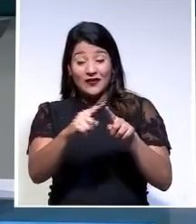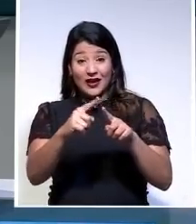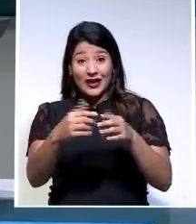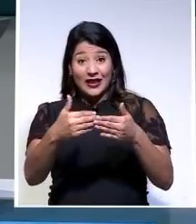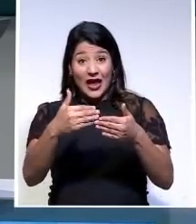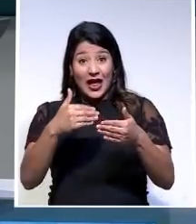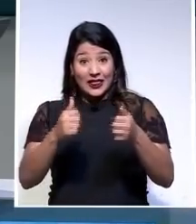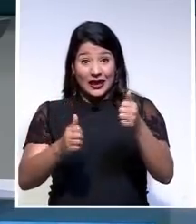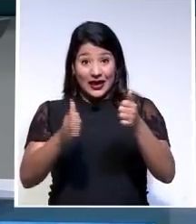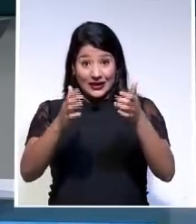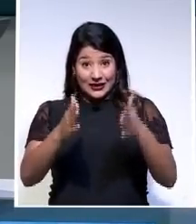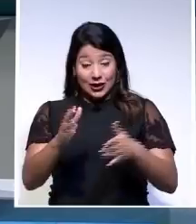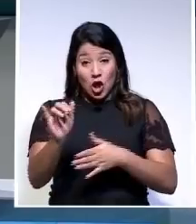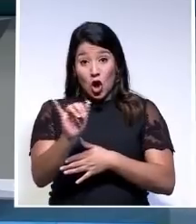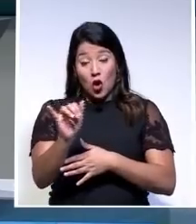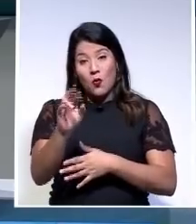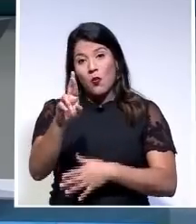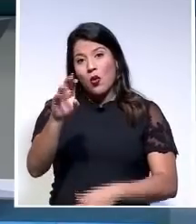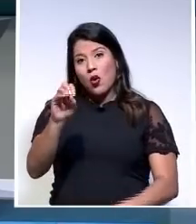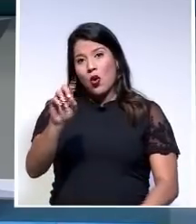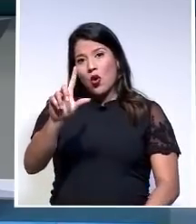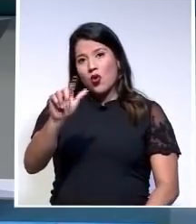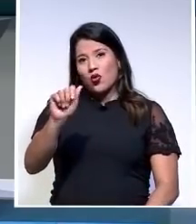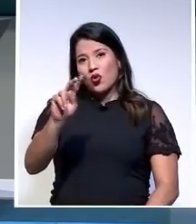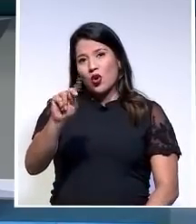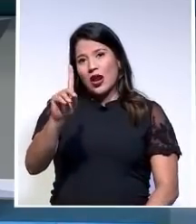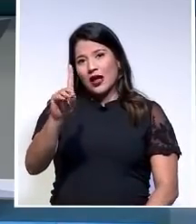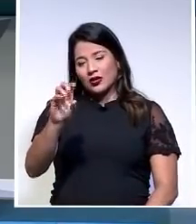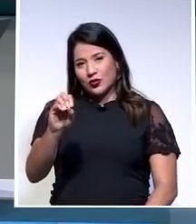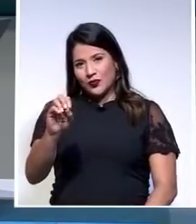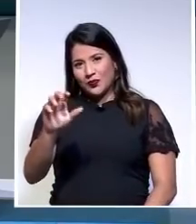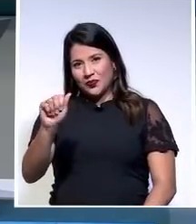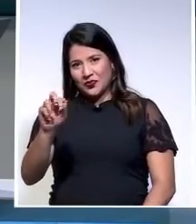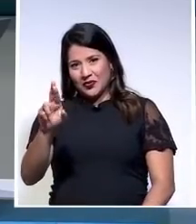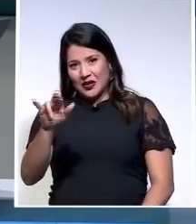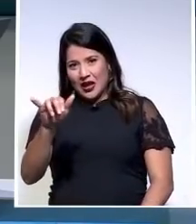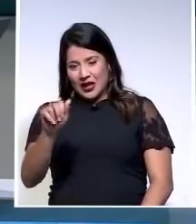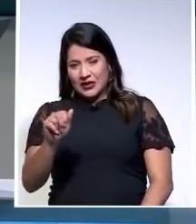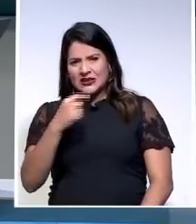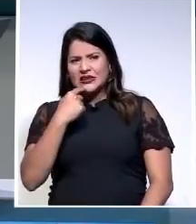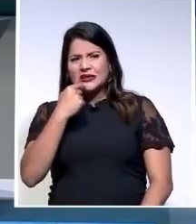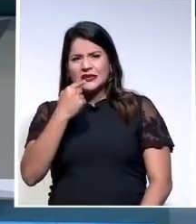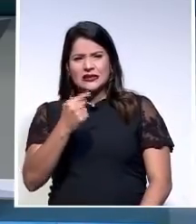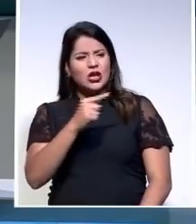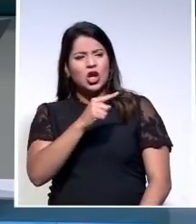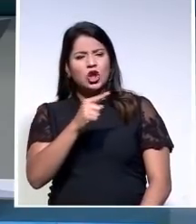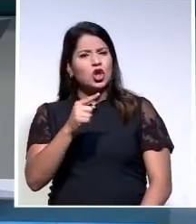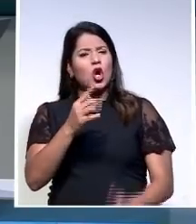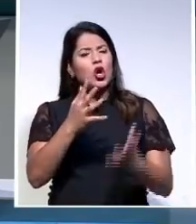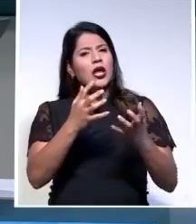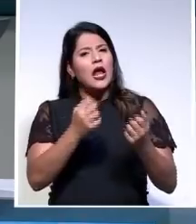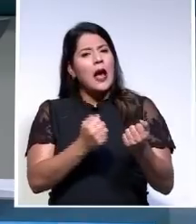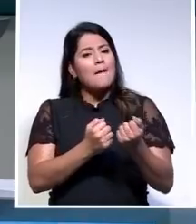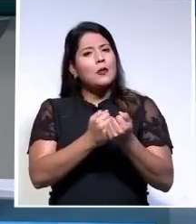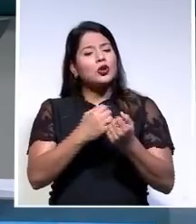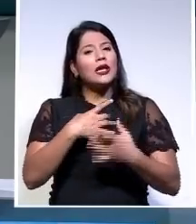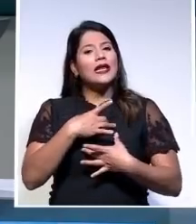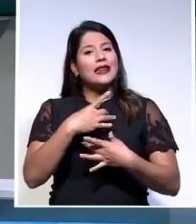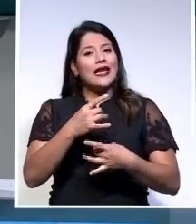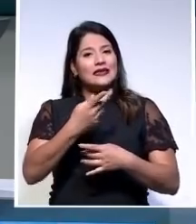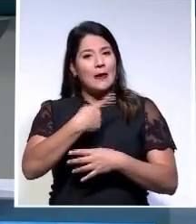como Rolando Araya y aseguran que no cederán a los intereses personales de quienes abandonaron la agrupación